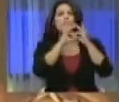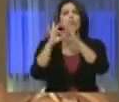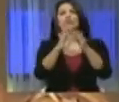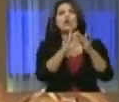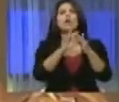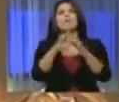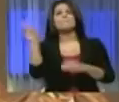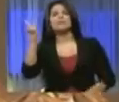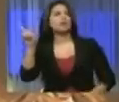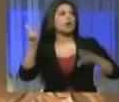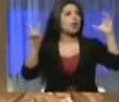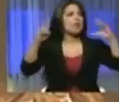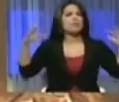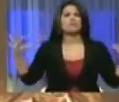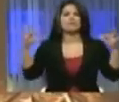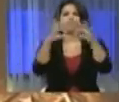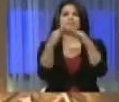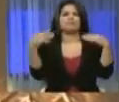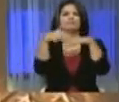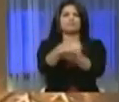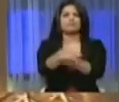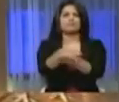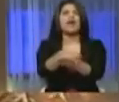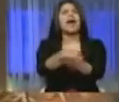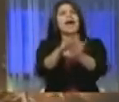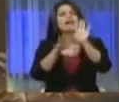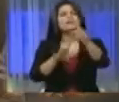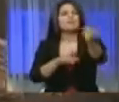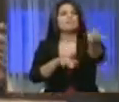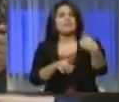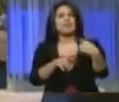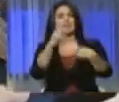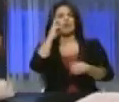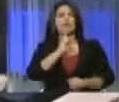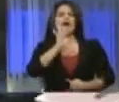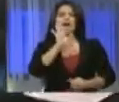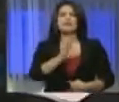Venezuela. Es el mandato de un Libertador, es el mandato de la historia.